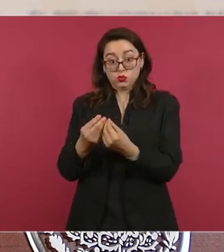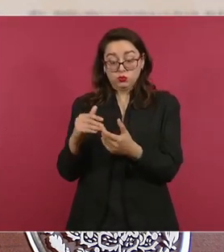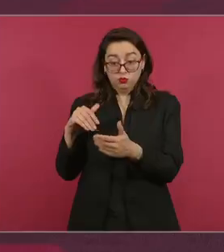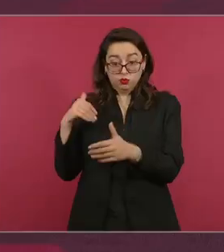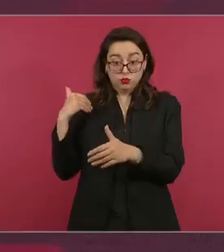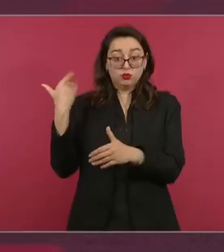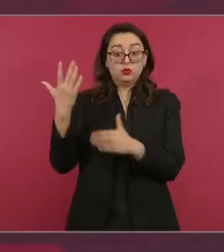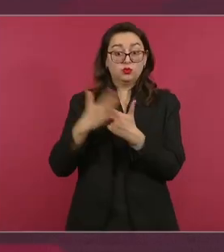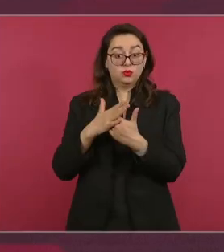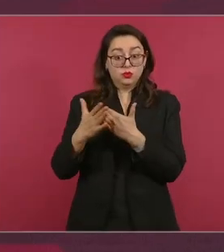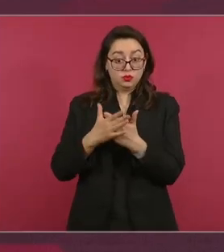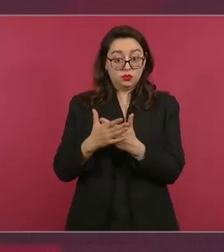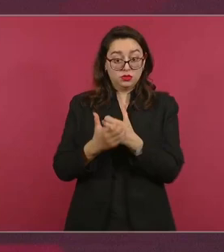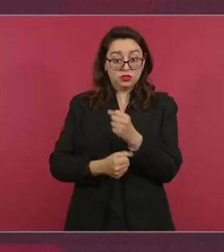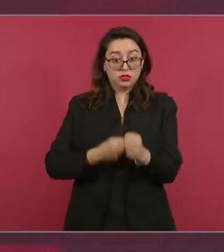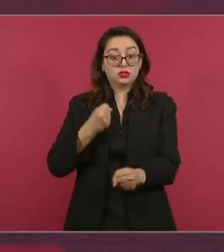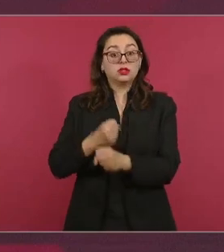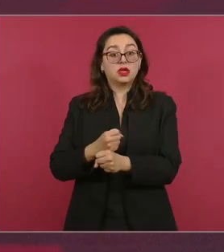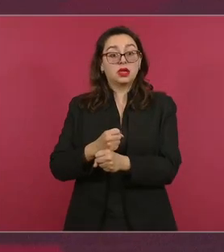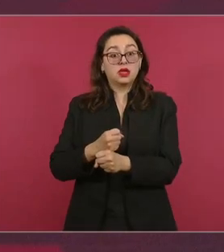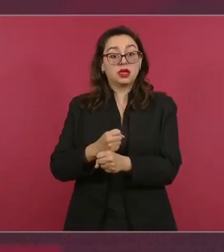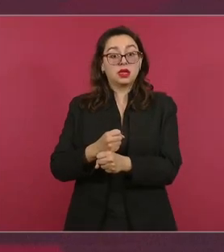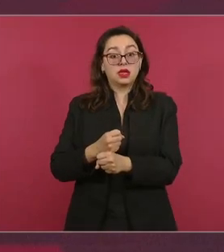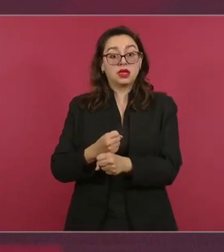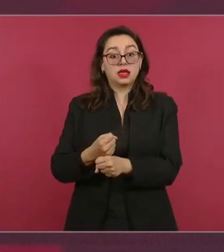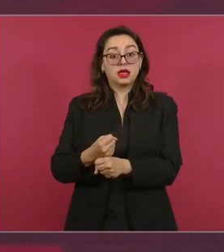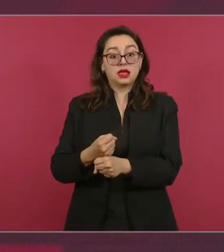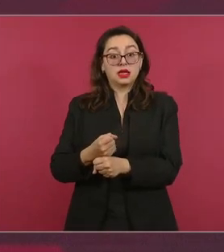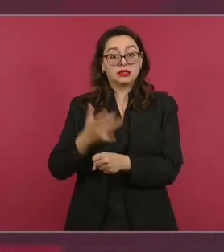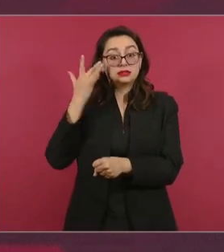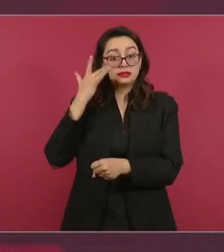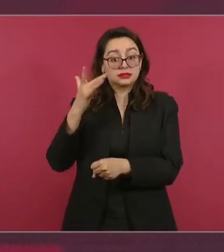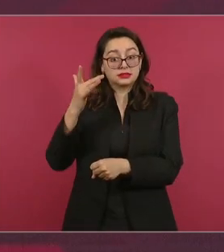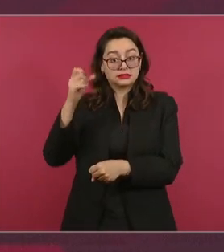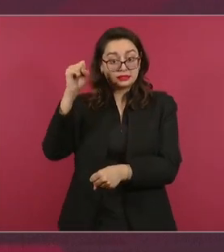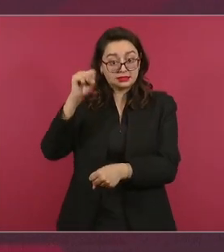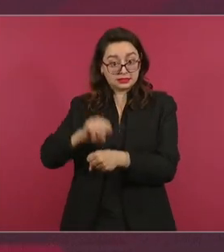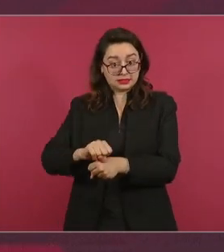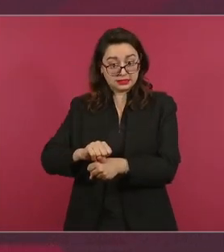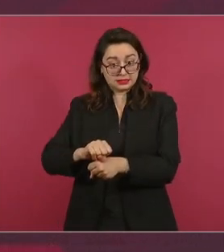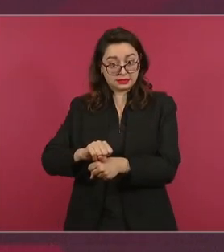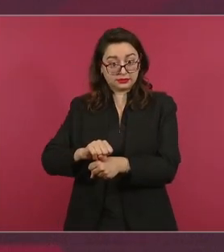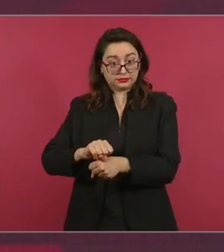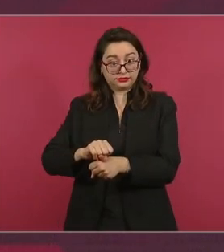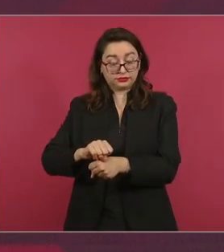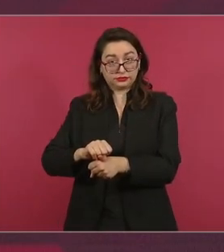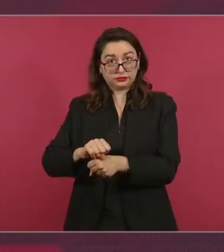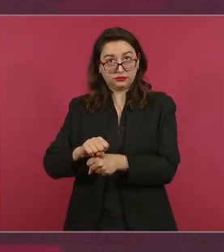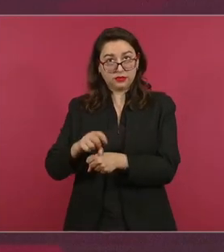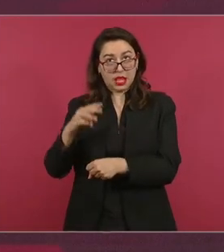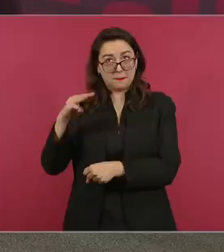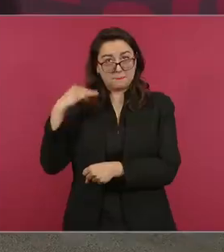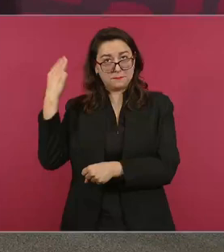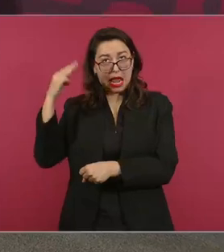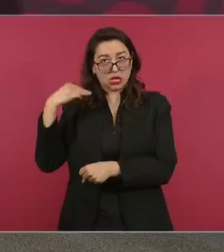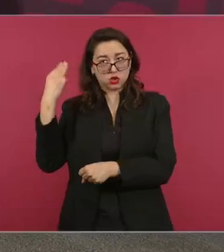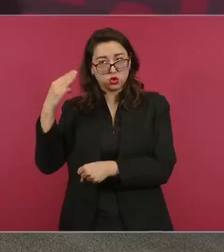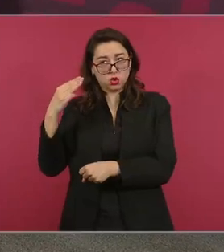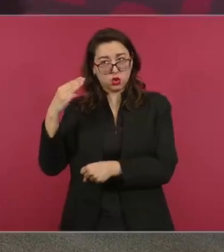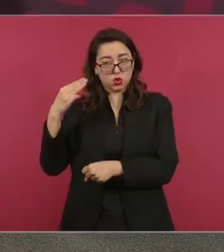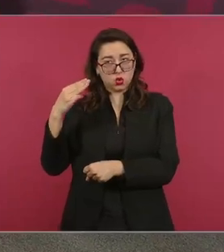Santa, el tianguis es en abril, aunque Semana Santa es en marzo,